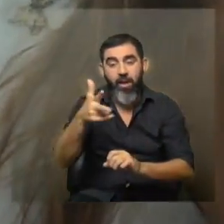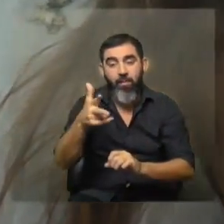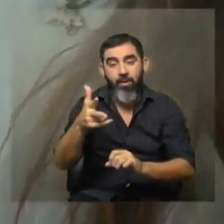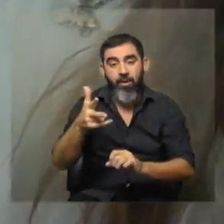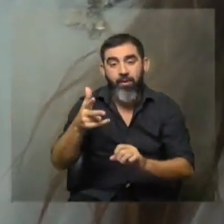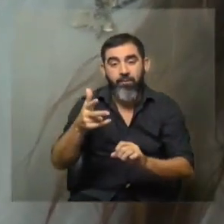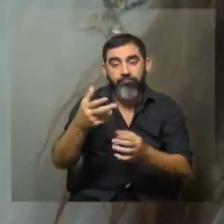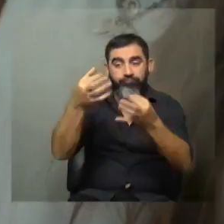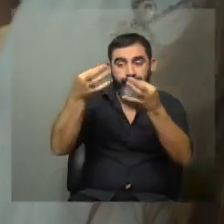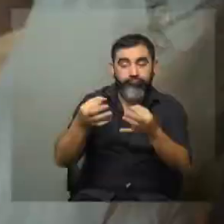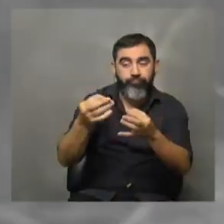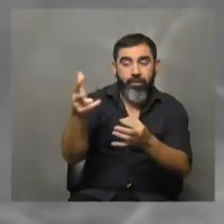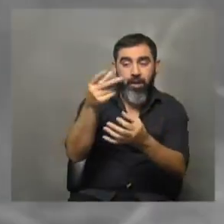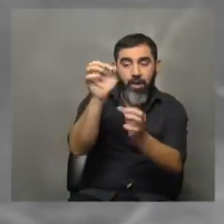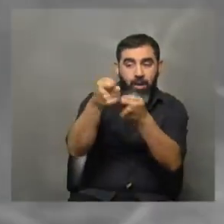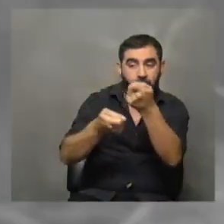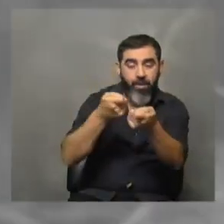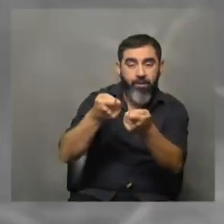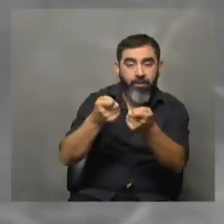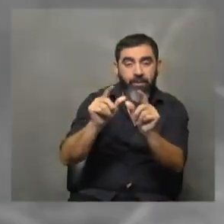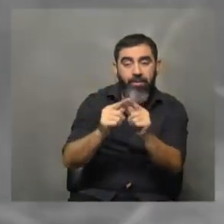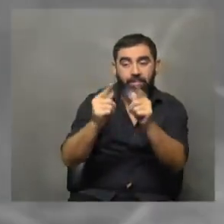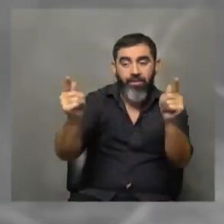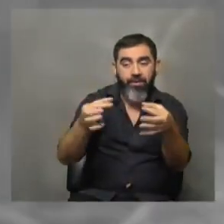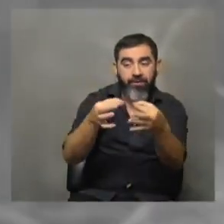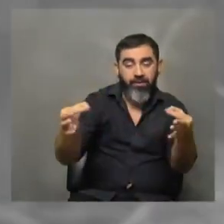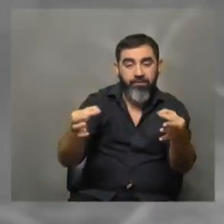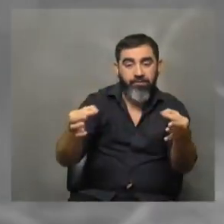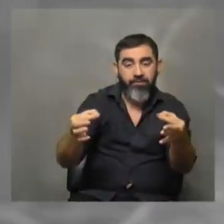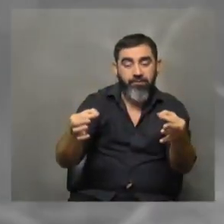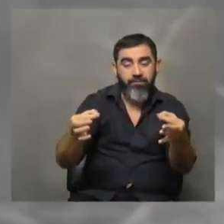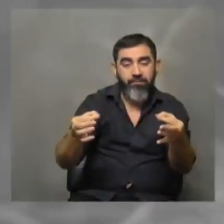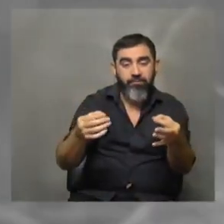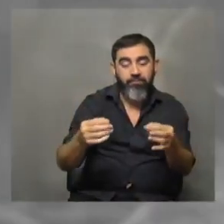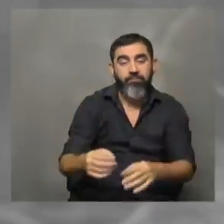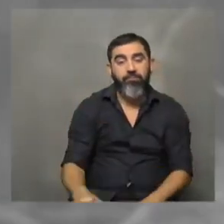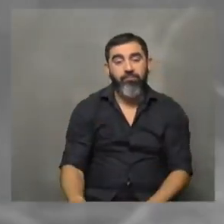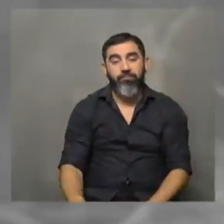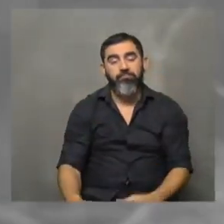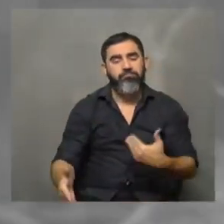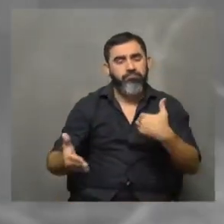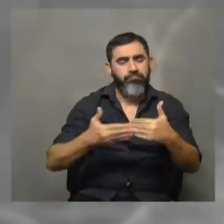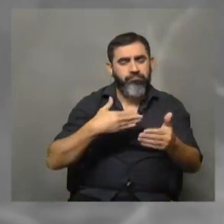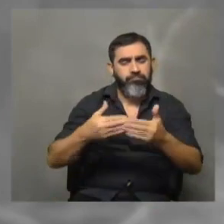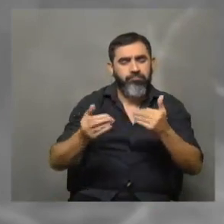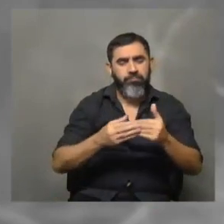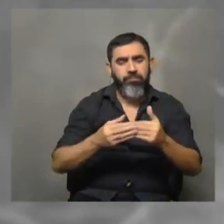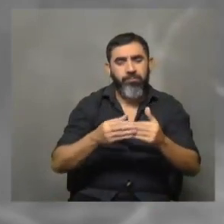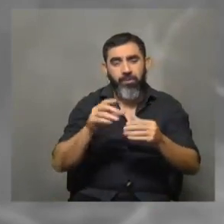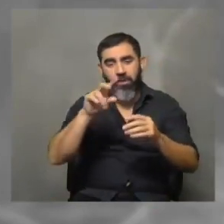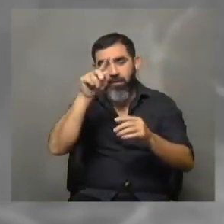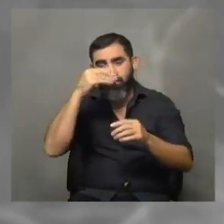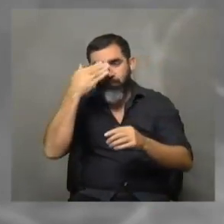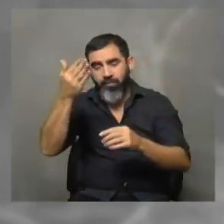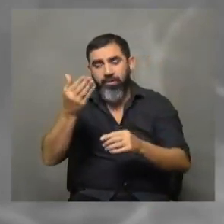donde se pudiera enganchar la cámara que quedara a una distancia prudente del nido para identificarlo. No nos importaba que mirara mucho la boca precisamente,